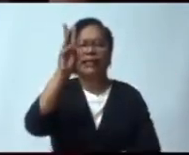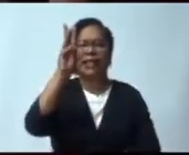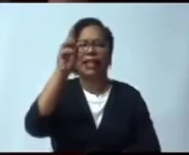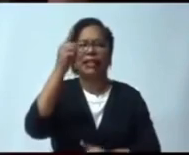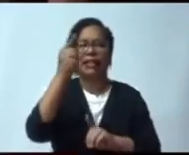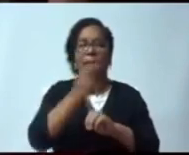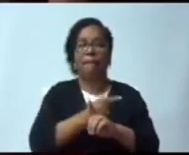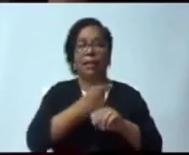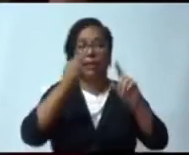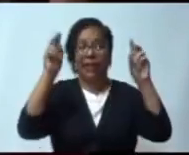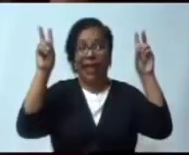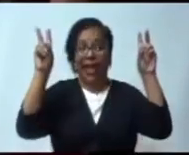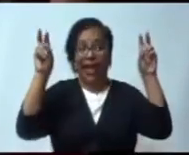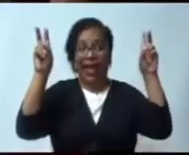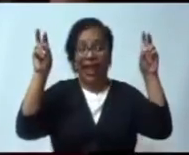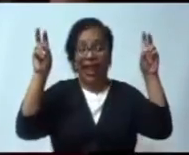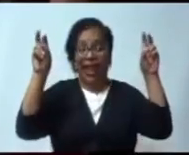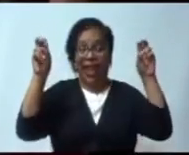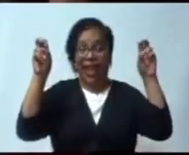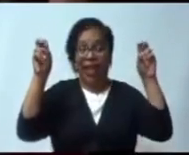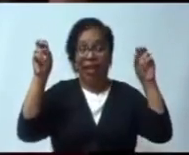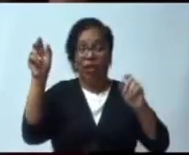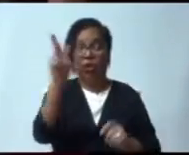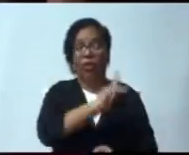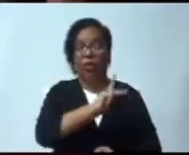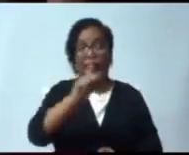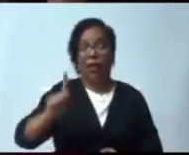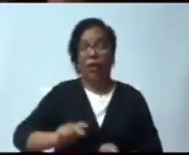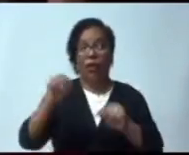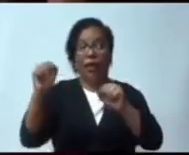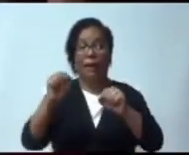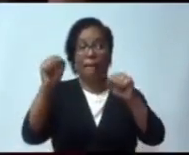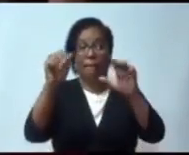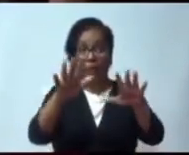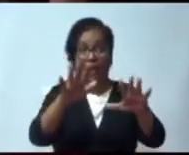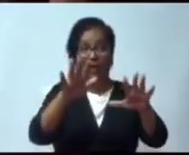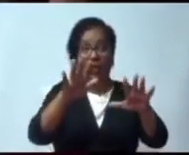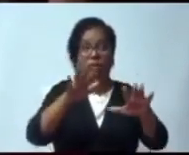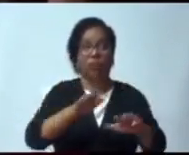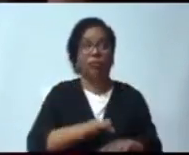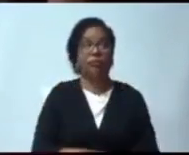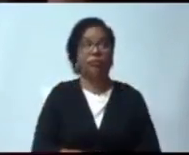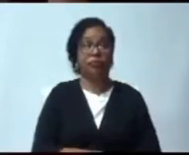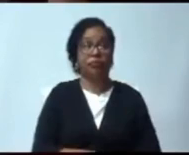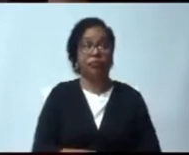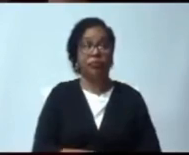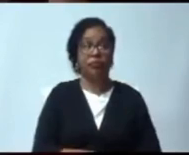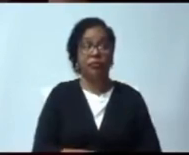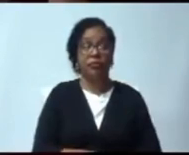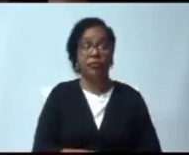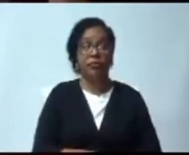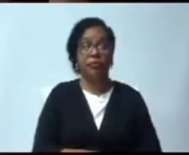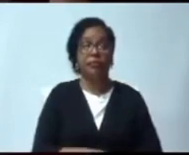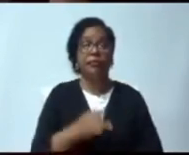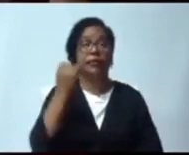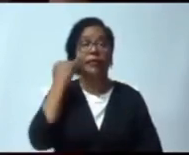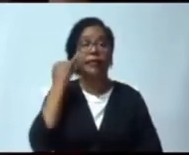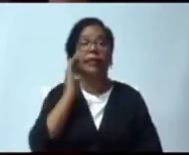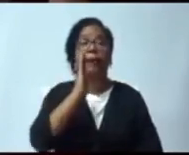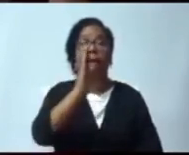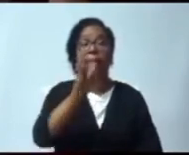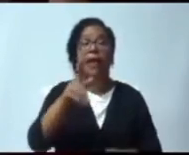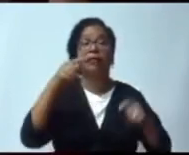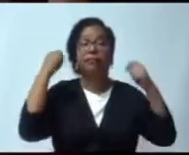no me opongo, pero si se va a celebrar esos días, ¿por qué se quiere mantener